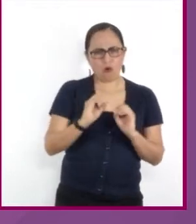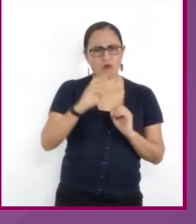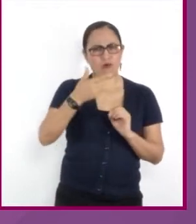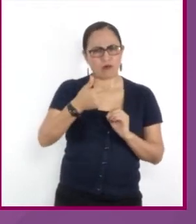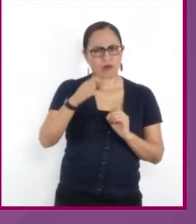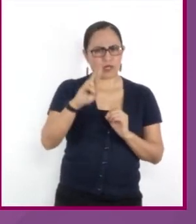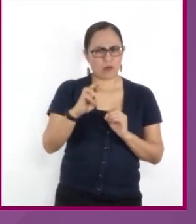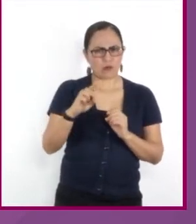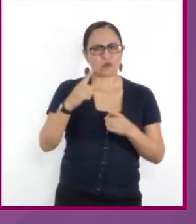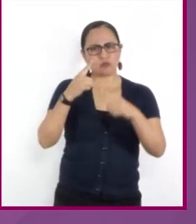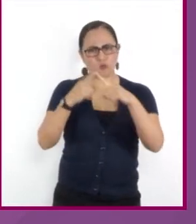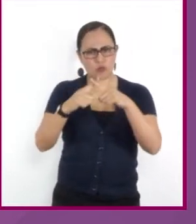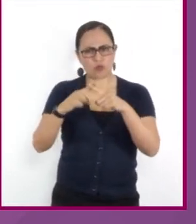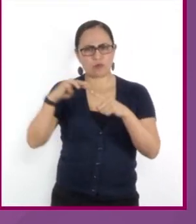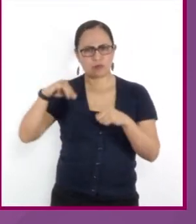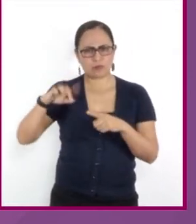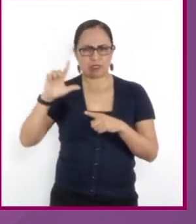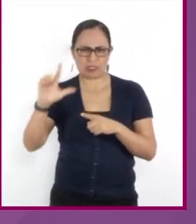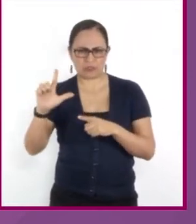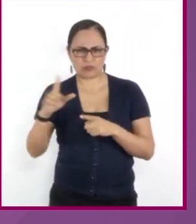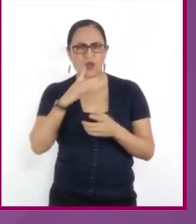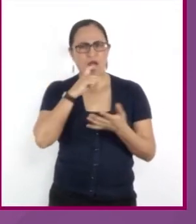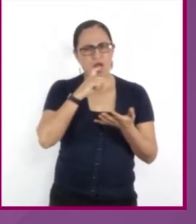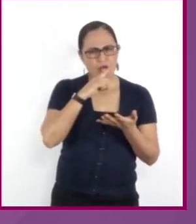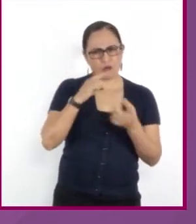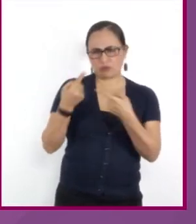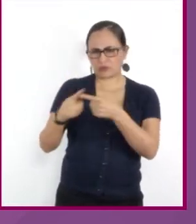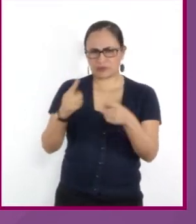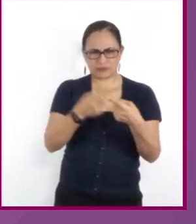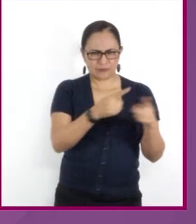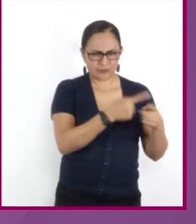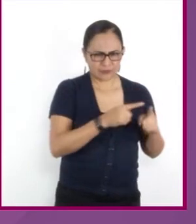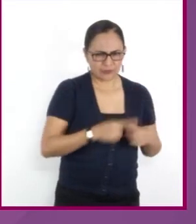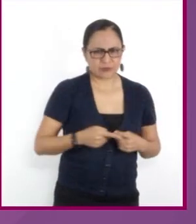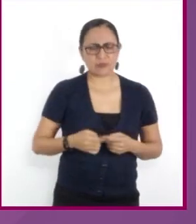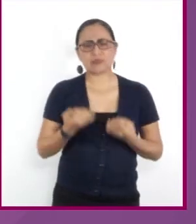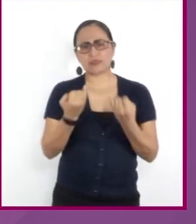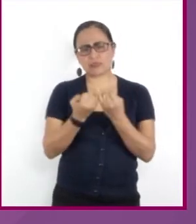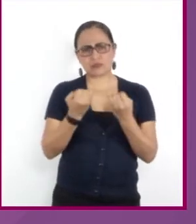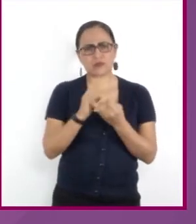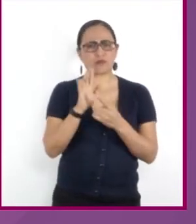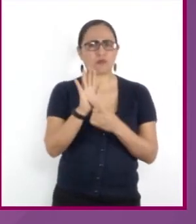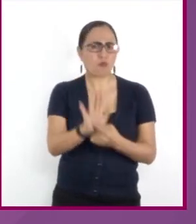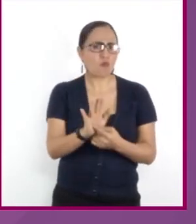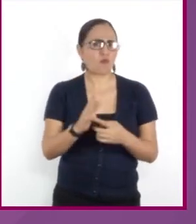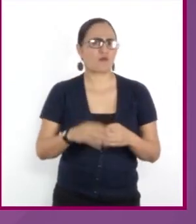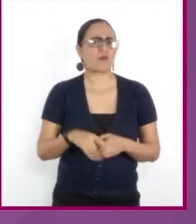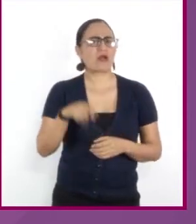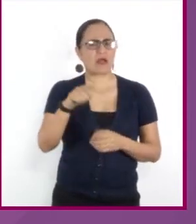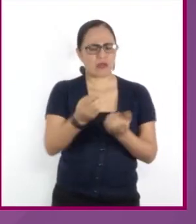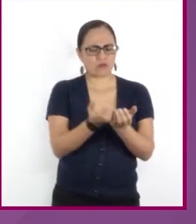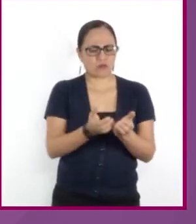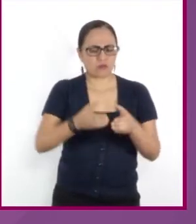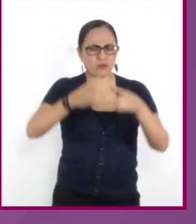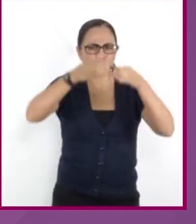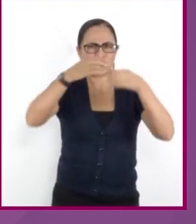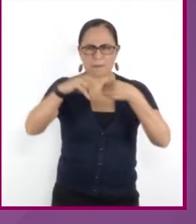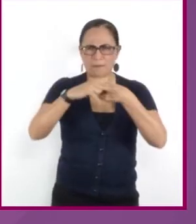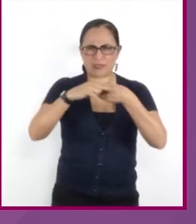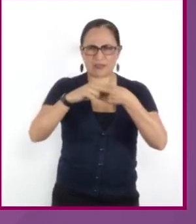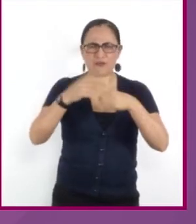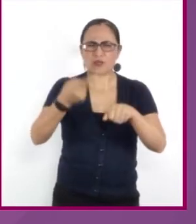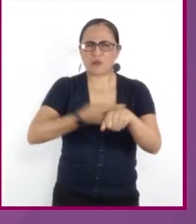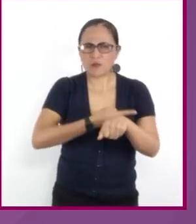mililitro en el caso de líquidos. Con base en esta aseveración y para comprender qué pasó en la probeta, utilicen las